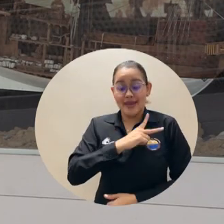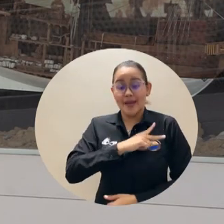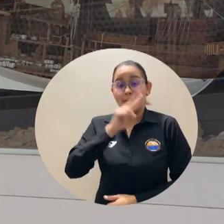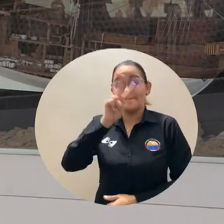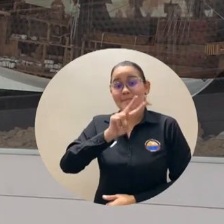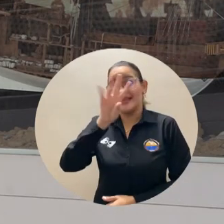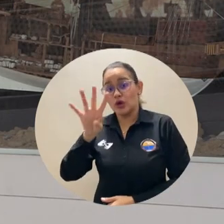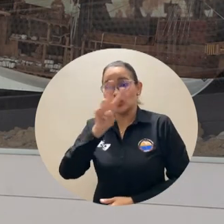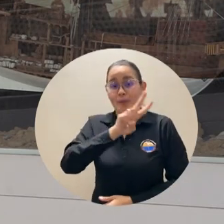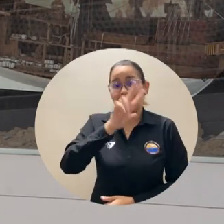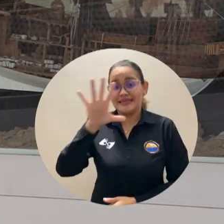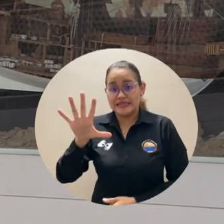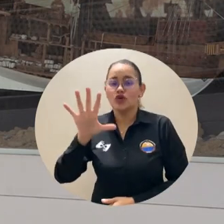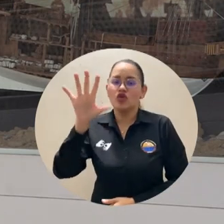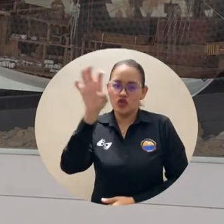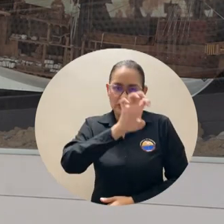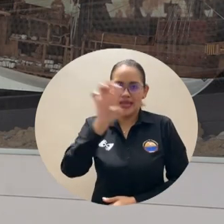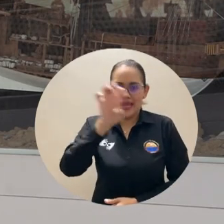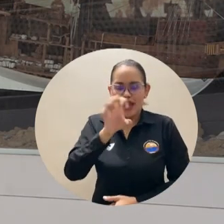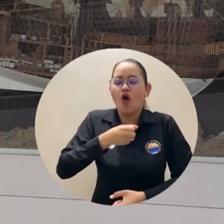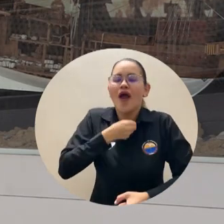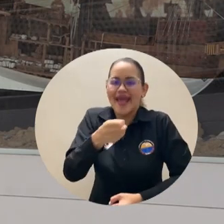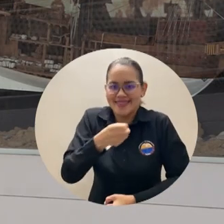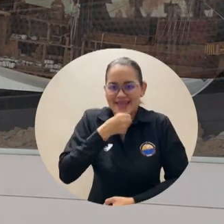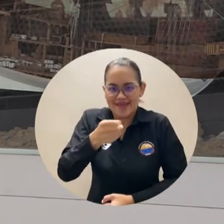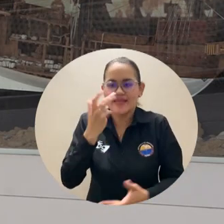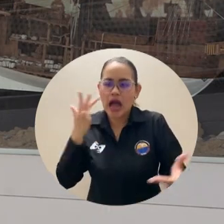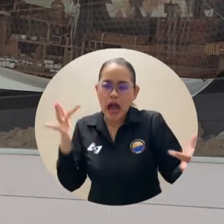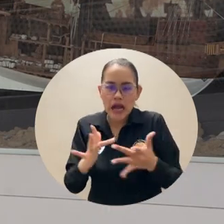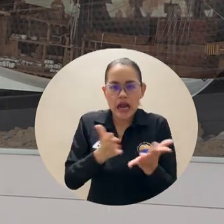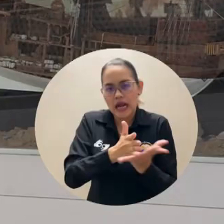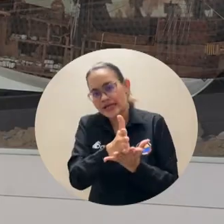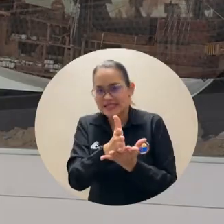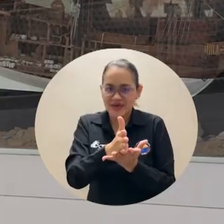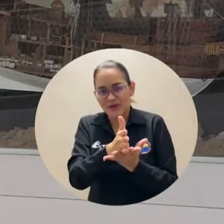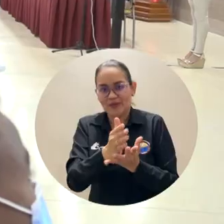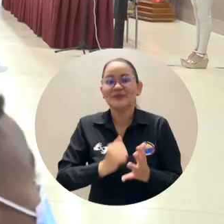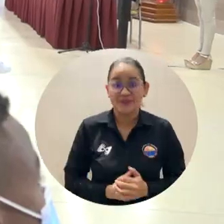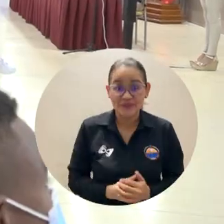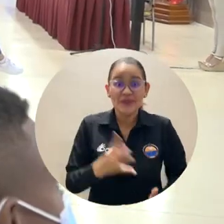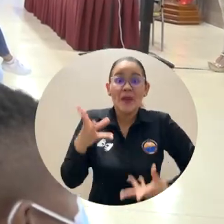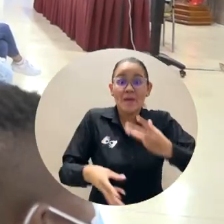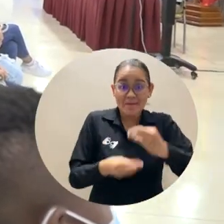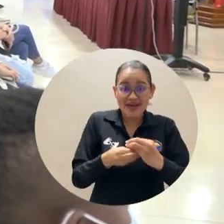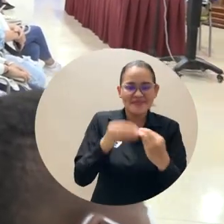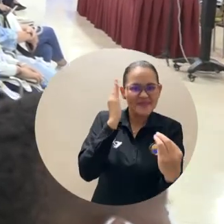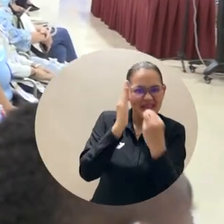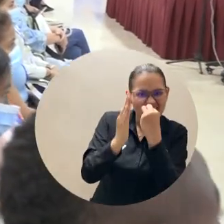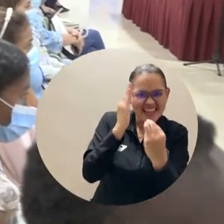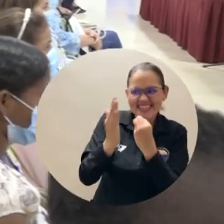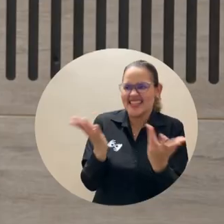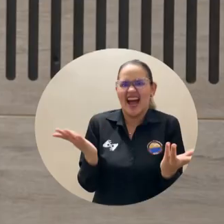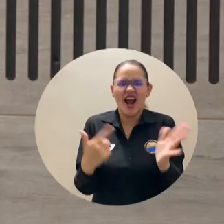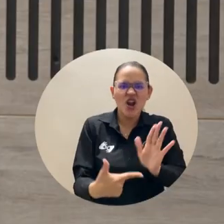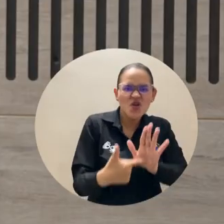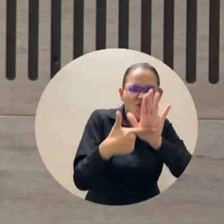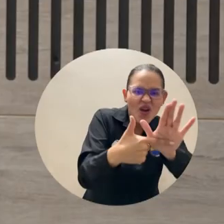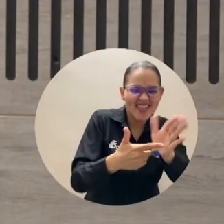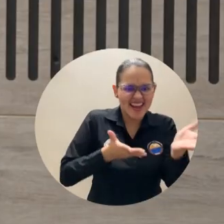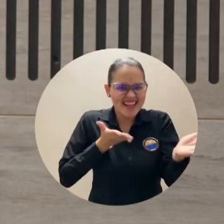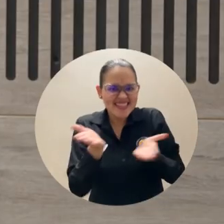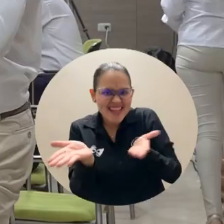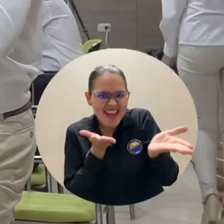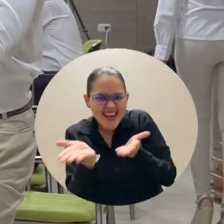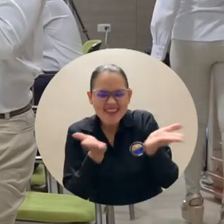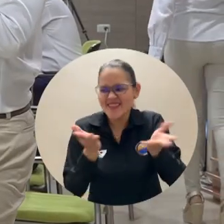la entrevista de orientación vocacional que se llevará a cabo los días 24 y 25 de enero. En la bienvenida, directivos de Unimagdalena presentaron